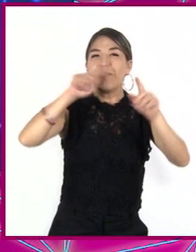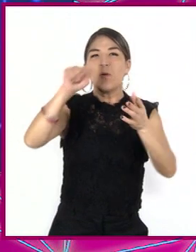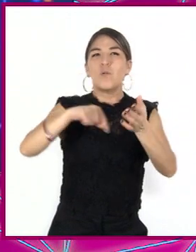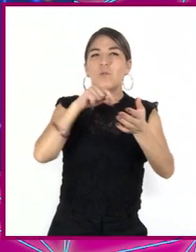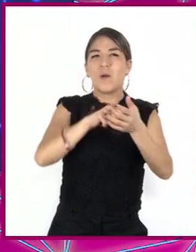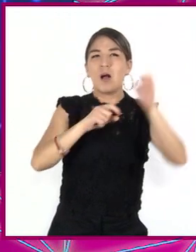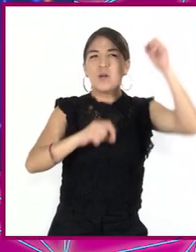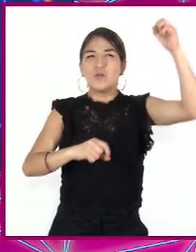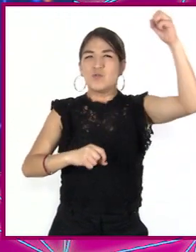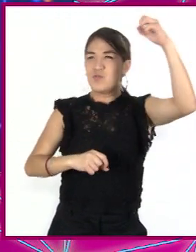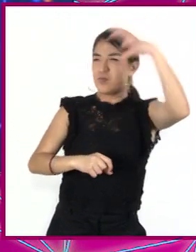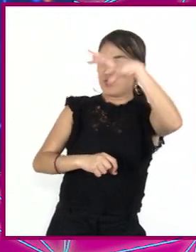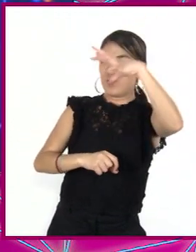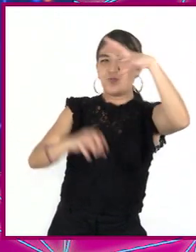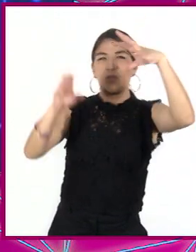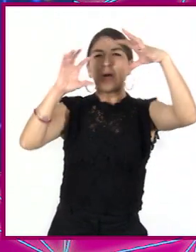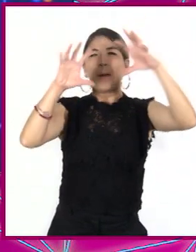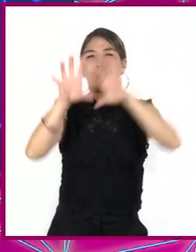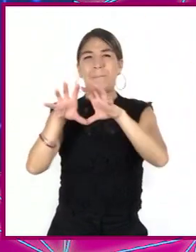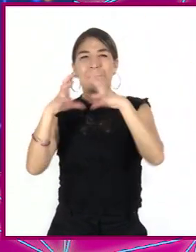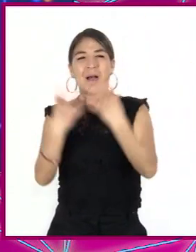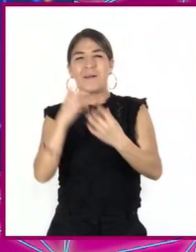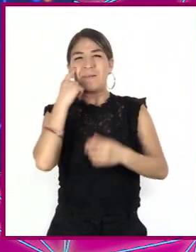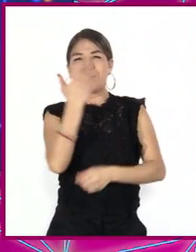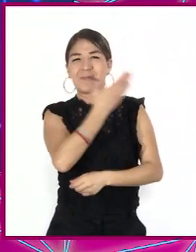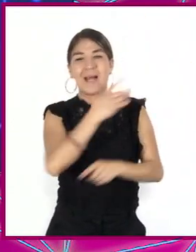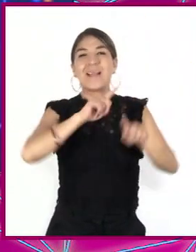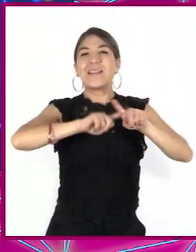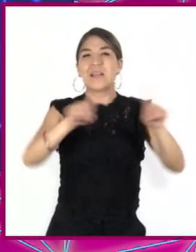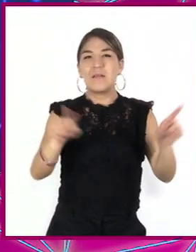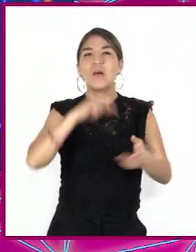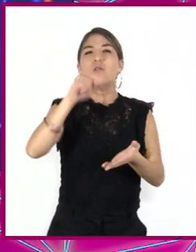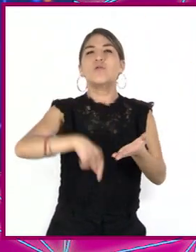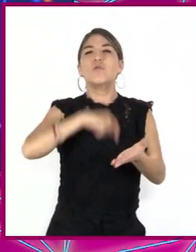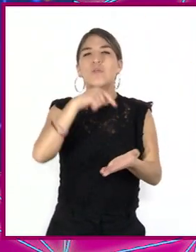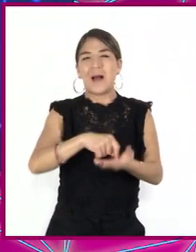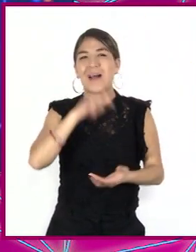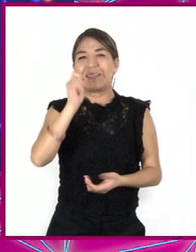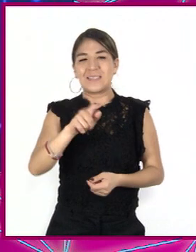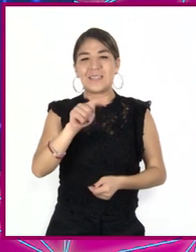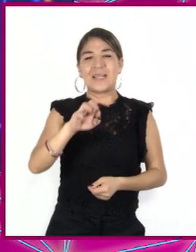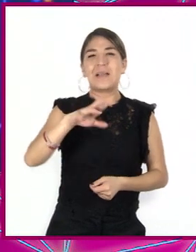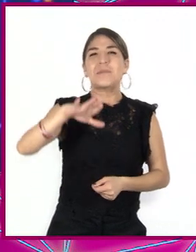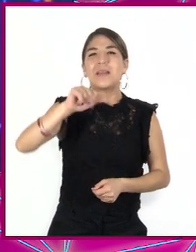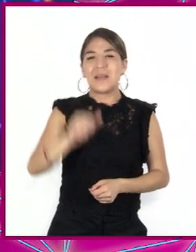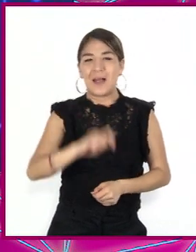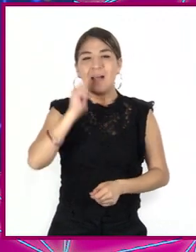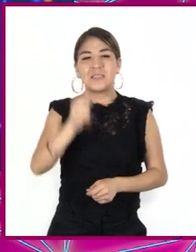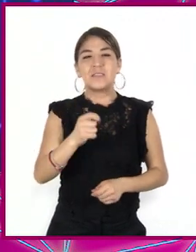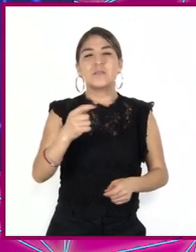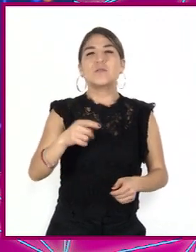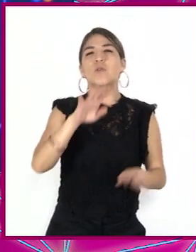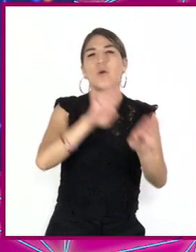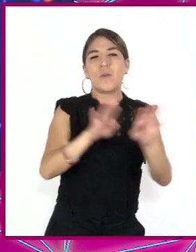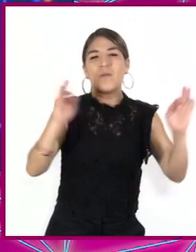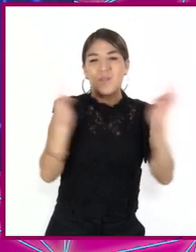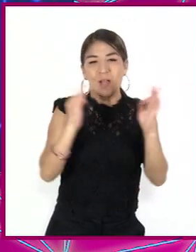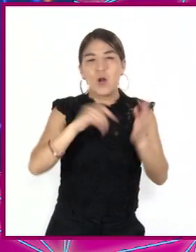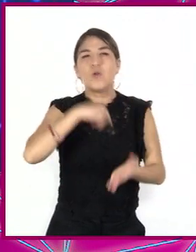superficie, lo que origina la existencia de las zonas térmicas, tropical o cálida, templada y